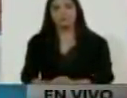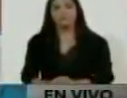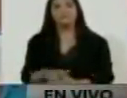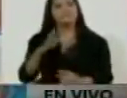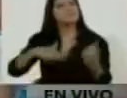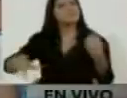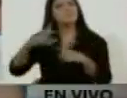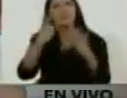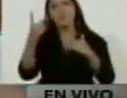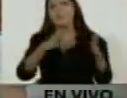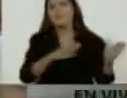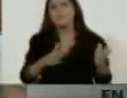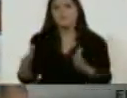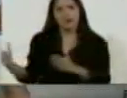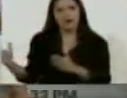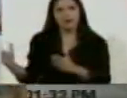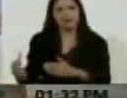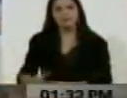Convertirlo en un plan,